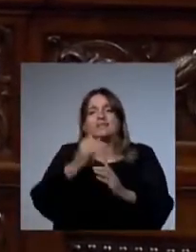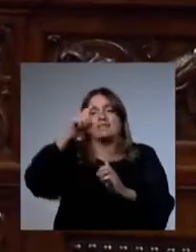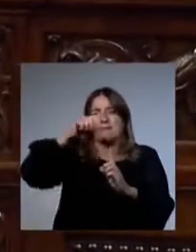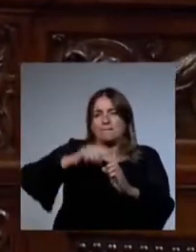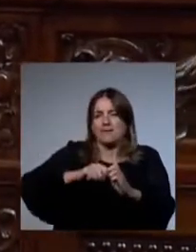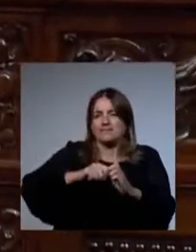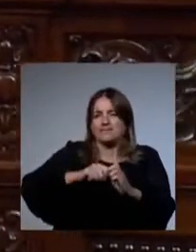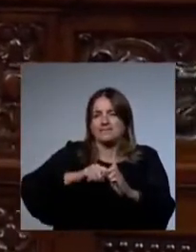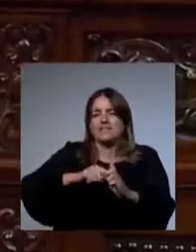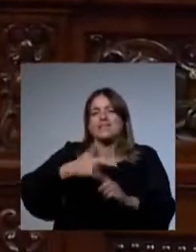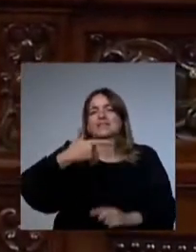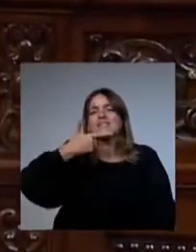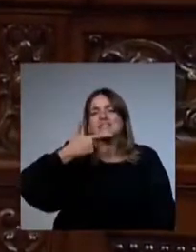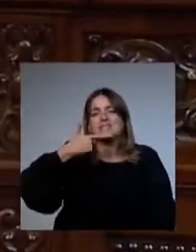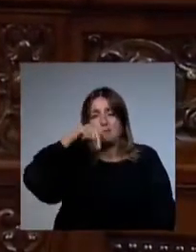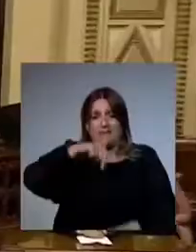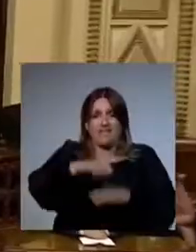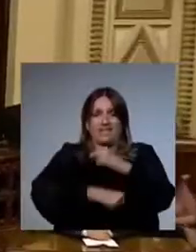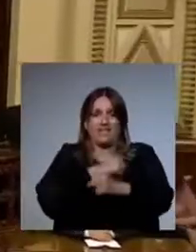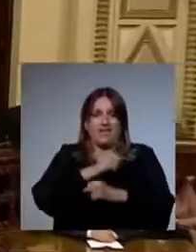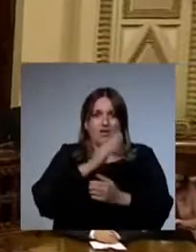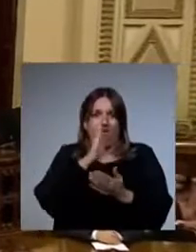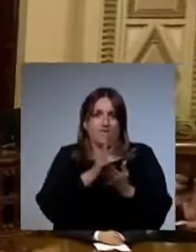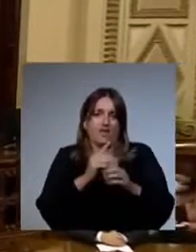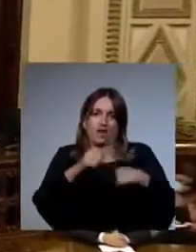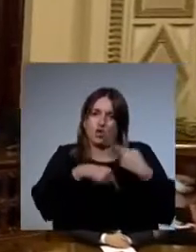hasta fines del mes de septiembre de este año.